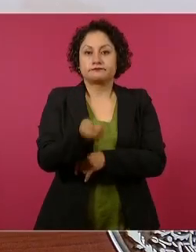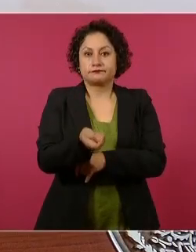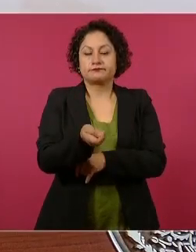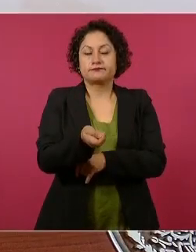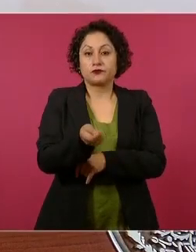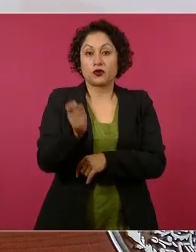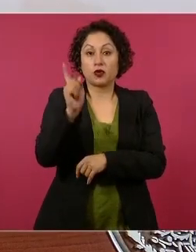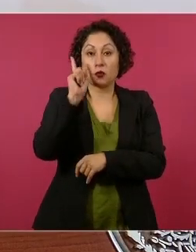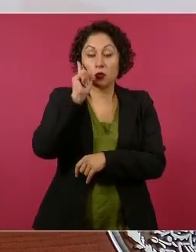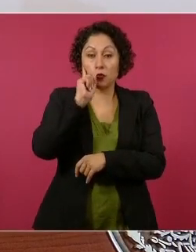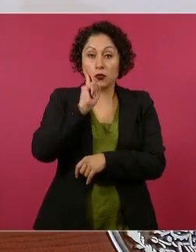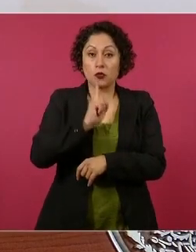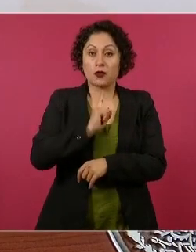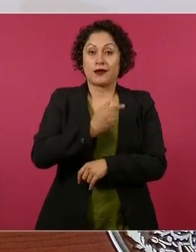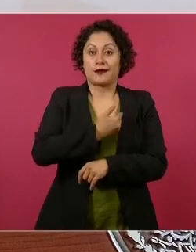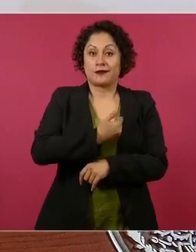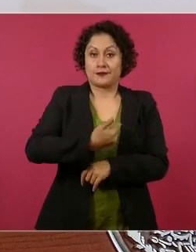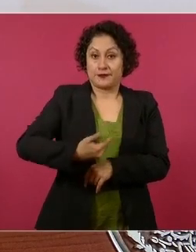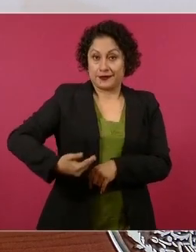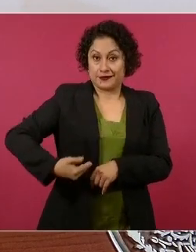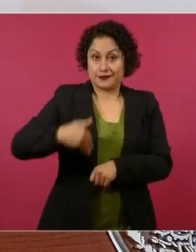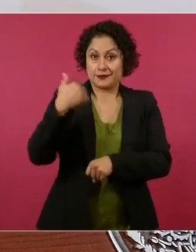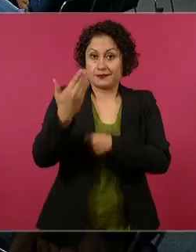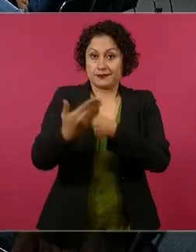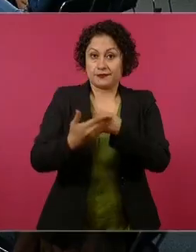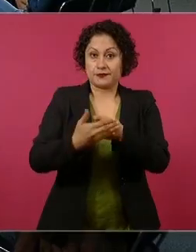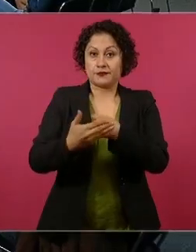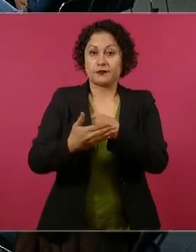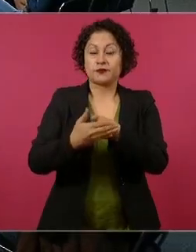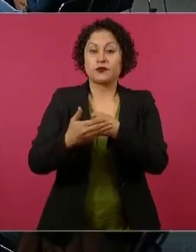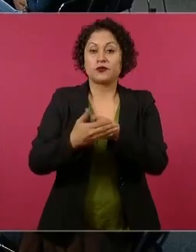presidenta electa es